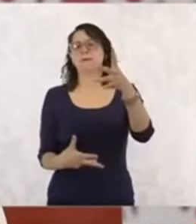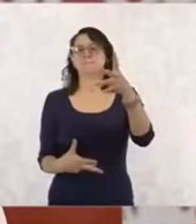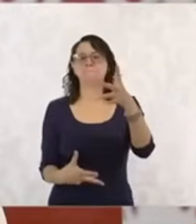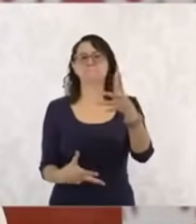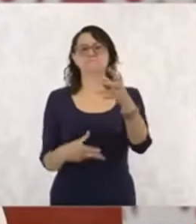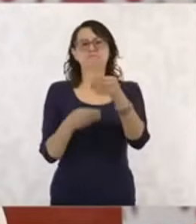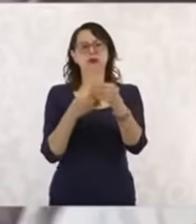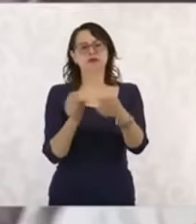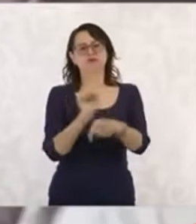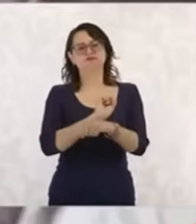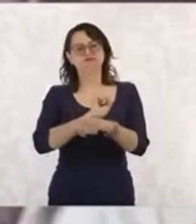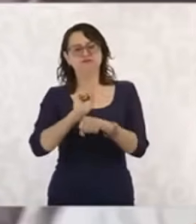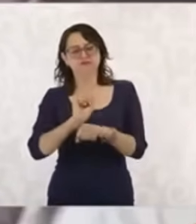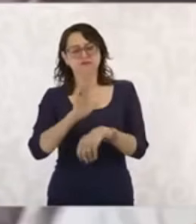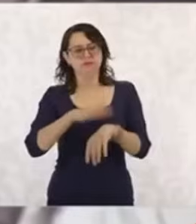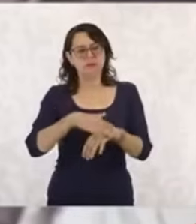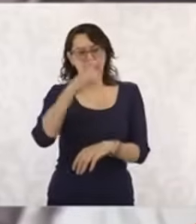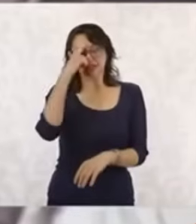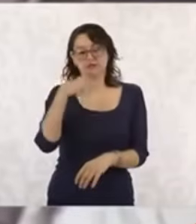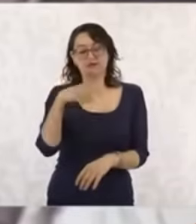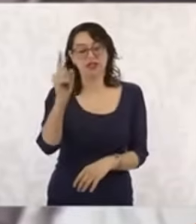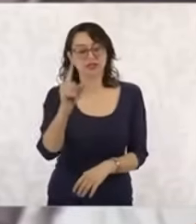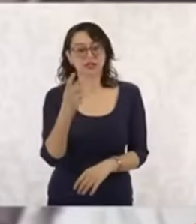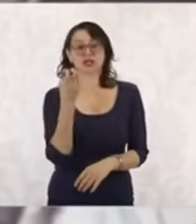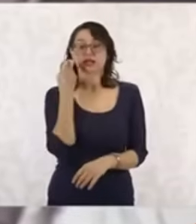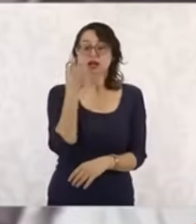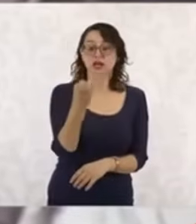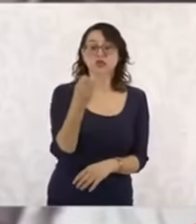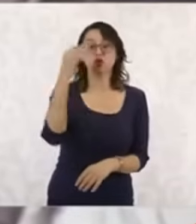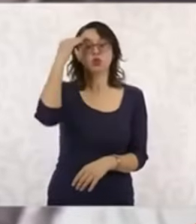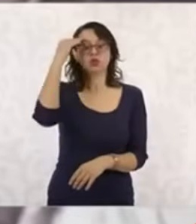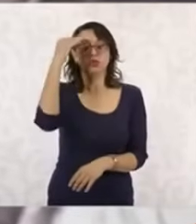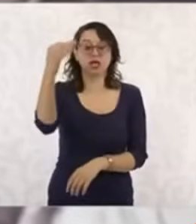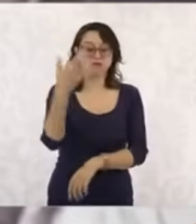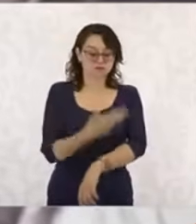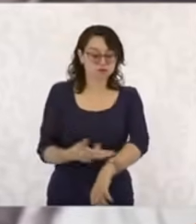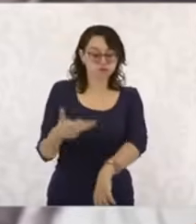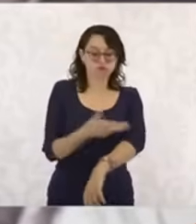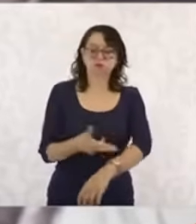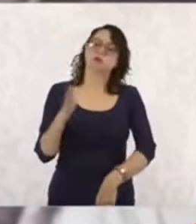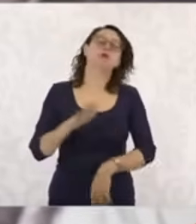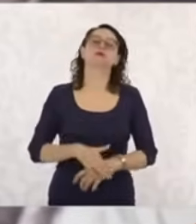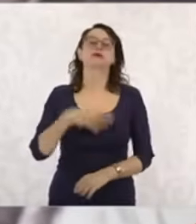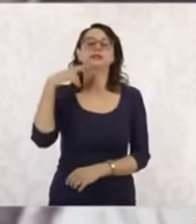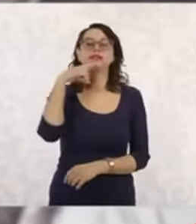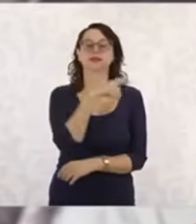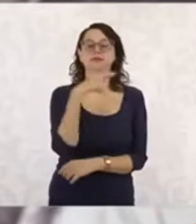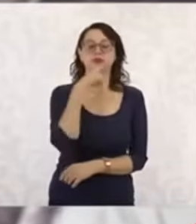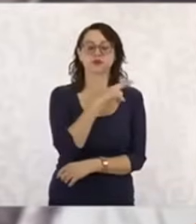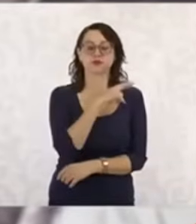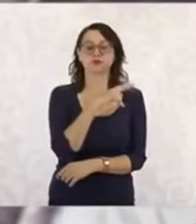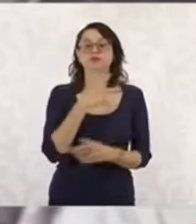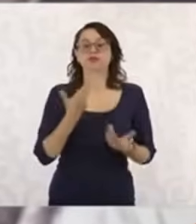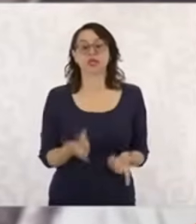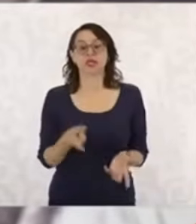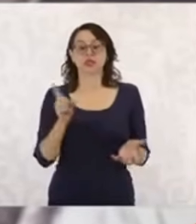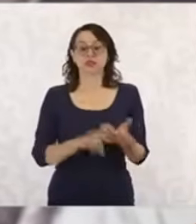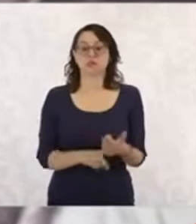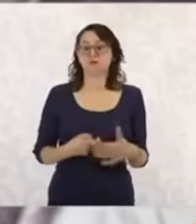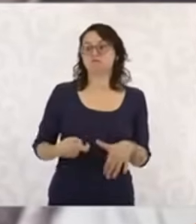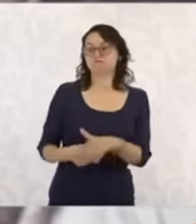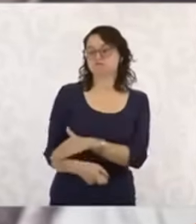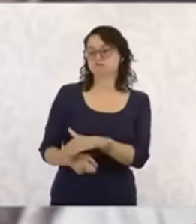más sencillo, que nos ayude a reducir los tiempos y también a combatir posibles actos